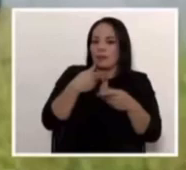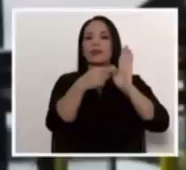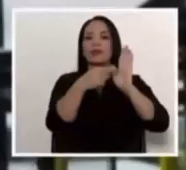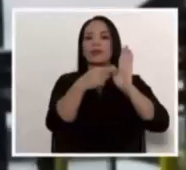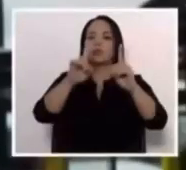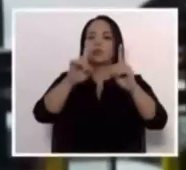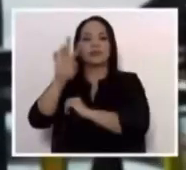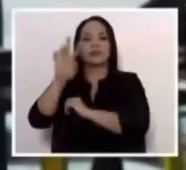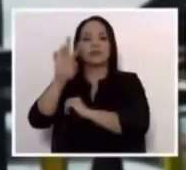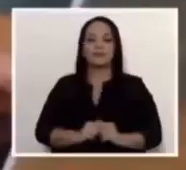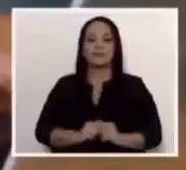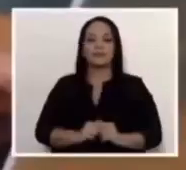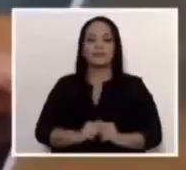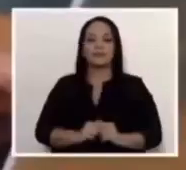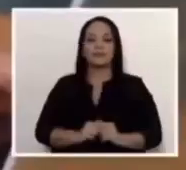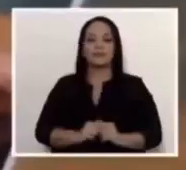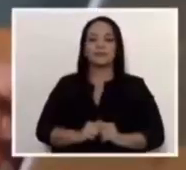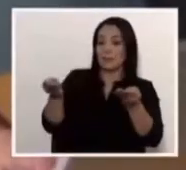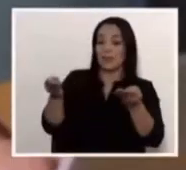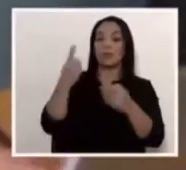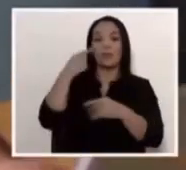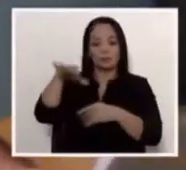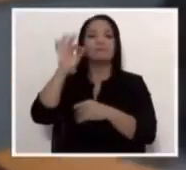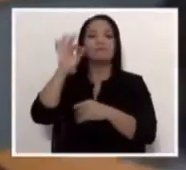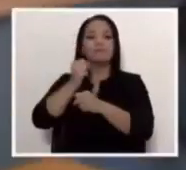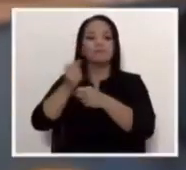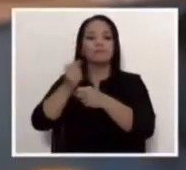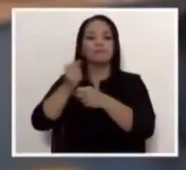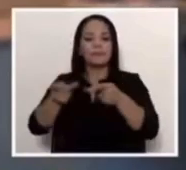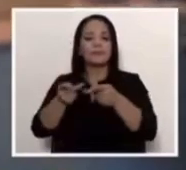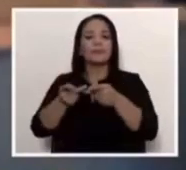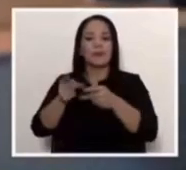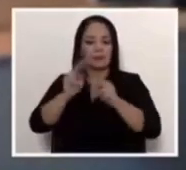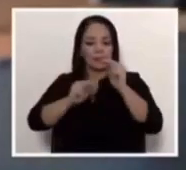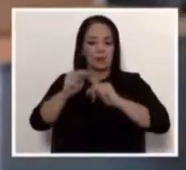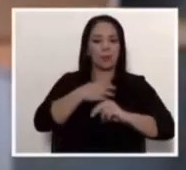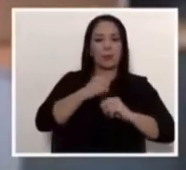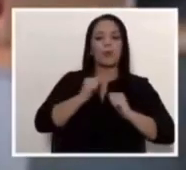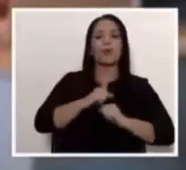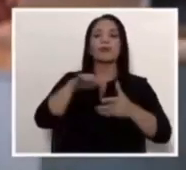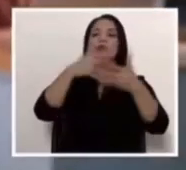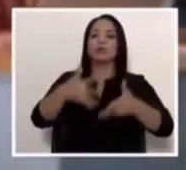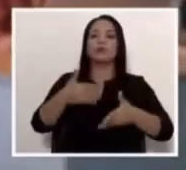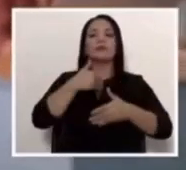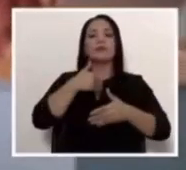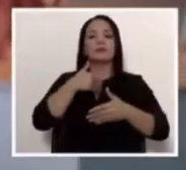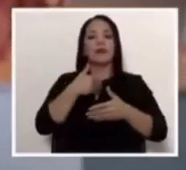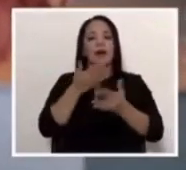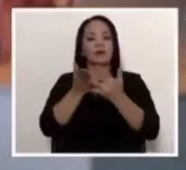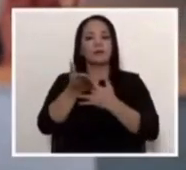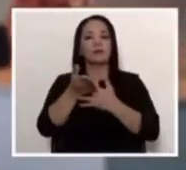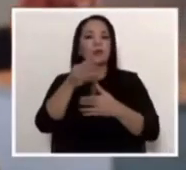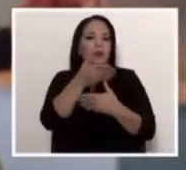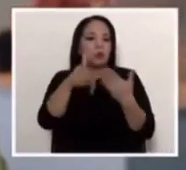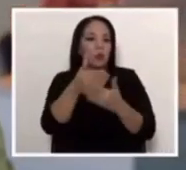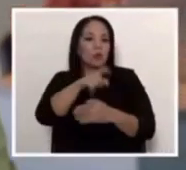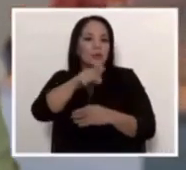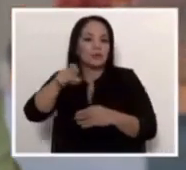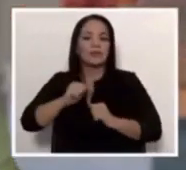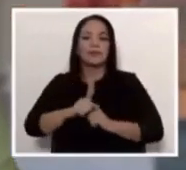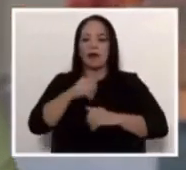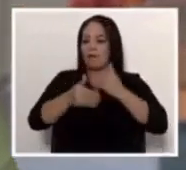2022-2026. En el bachillerato para la empleabilidad y el emprendimiento, el estudiantado tendrá acceso al contenido a su conveniencia y avanzará